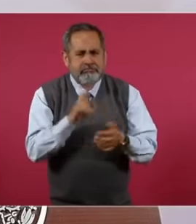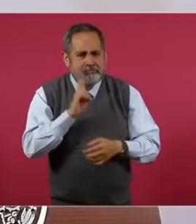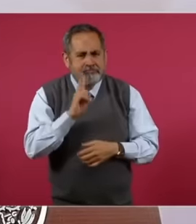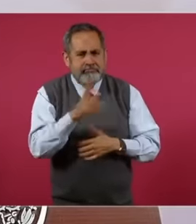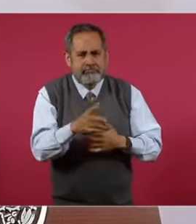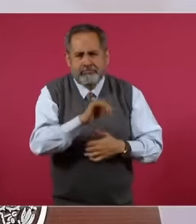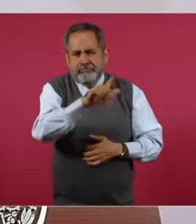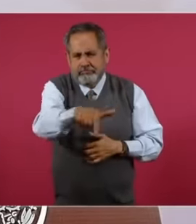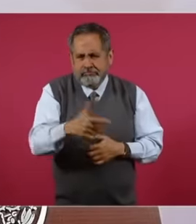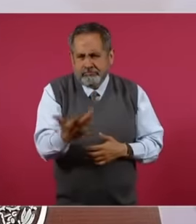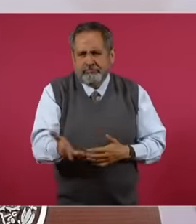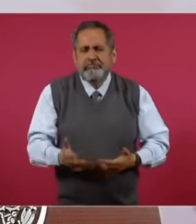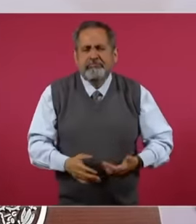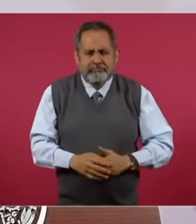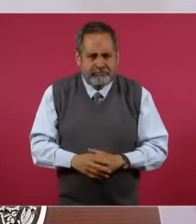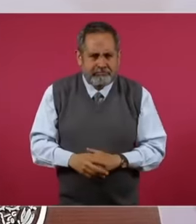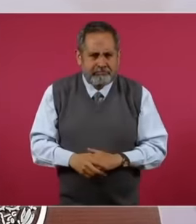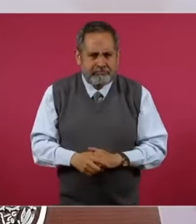después.